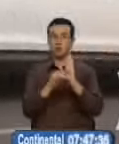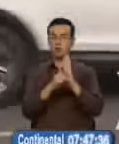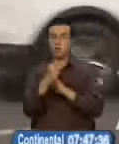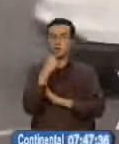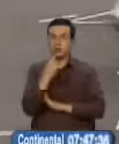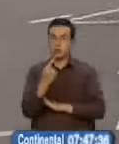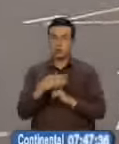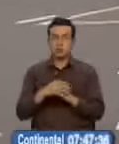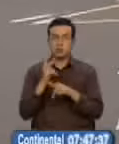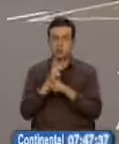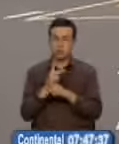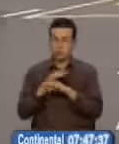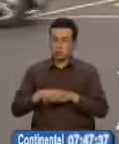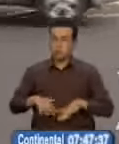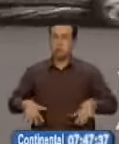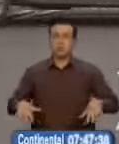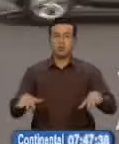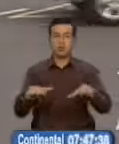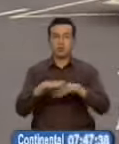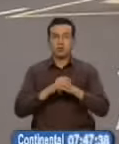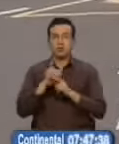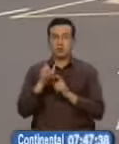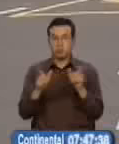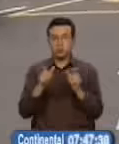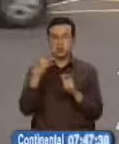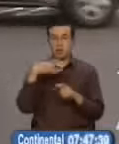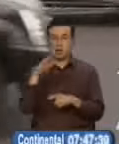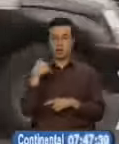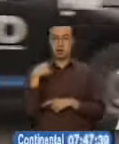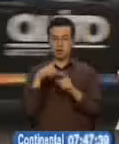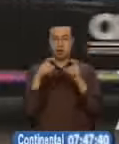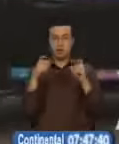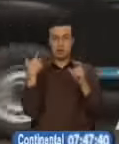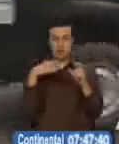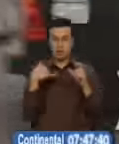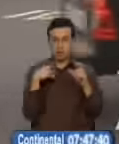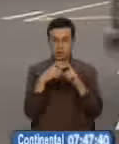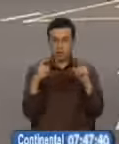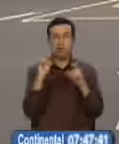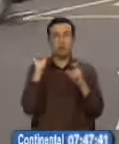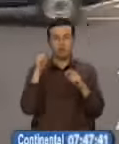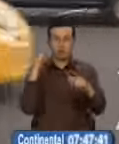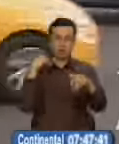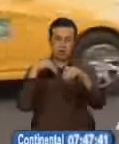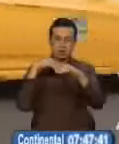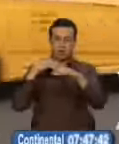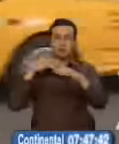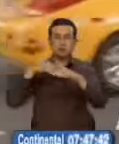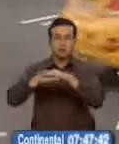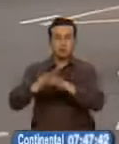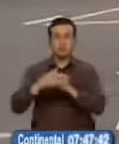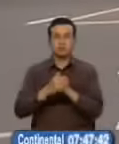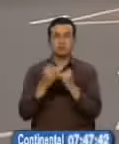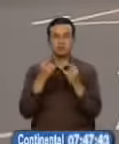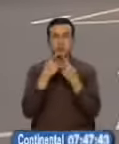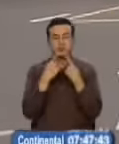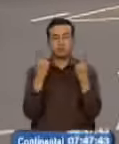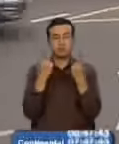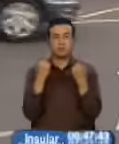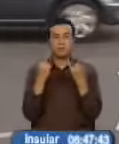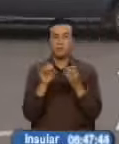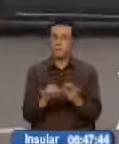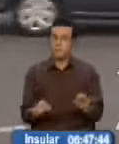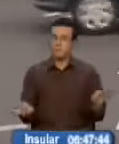que cuida del espacio para la persona que tiene el boleto numerado, pero el dato no menor que usted nos entrega es el